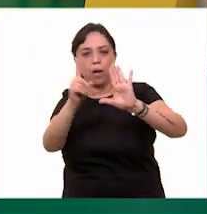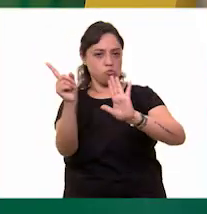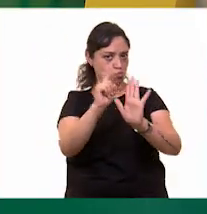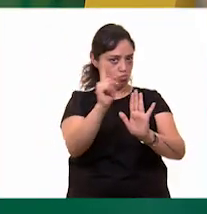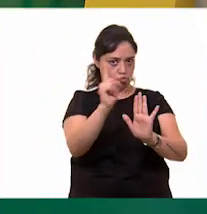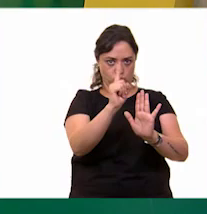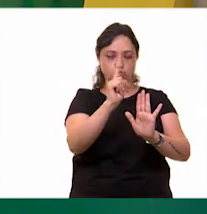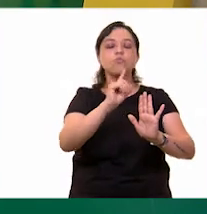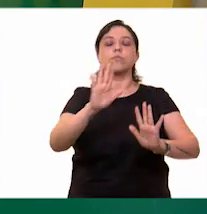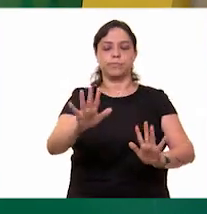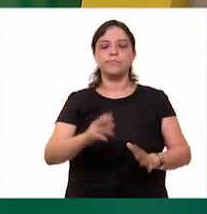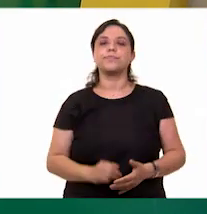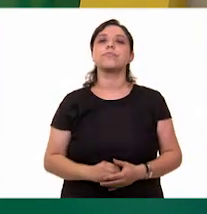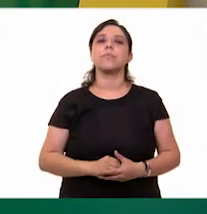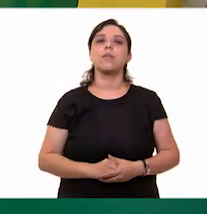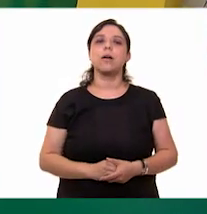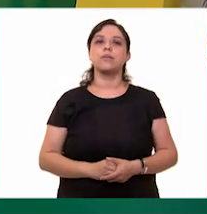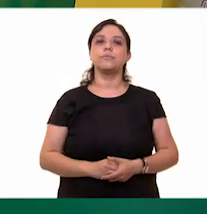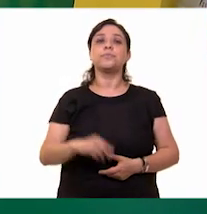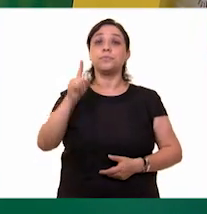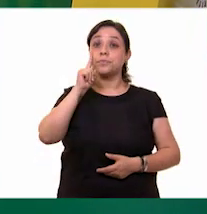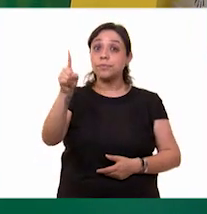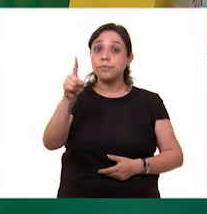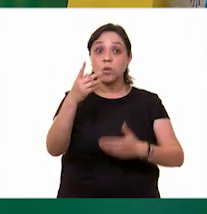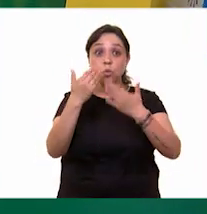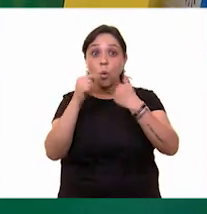el tuyo hay figuras con lados curvos?